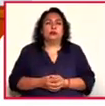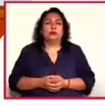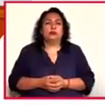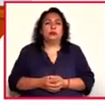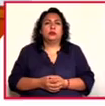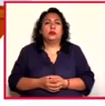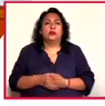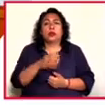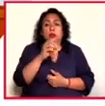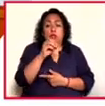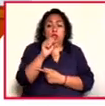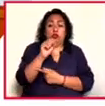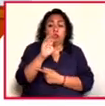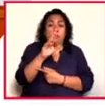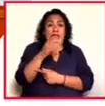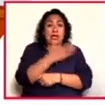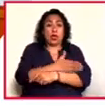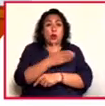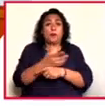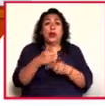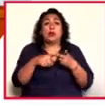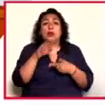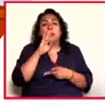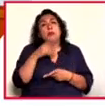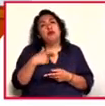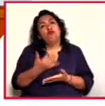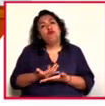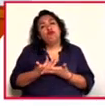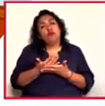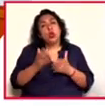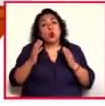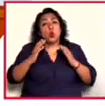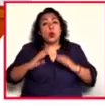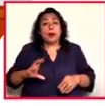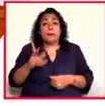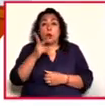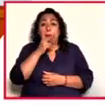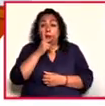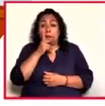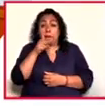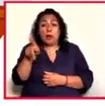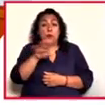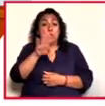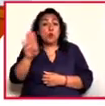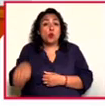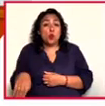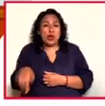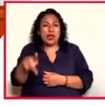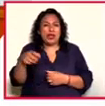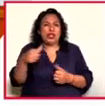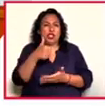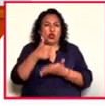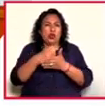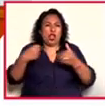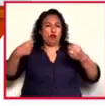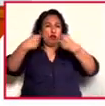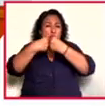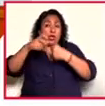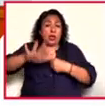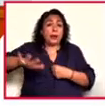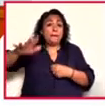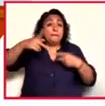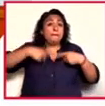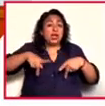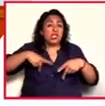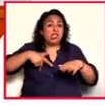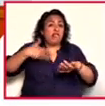Oscar, acompañado de su madre, espera pacientemente el cuerpo de su padre, quien murió en una ciudad fronteriza en donde sus habitantes se han visto